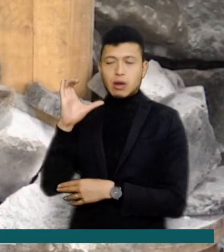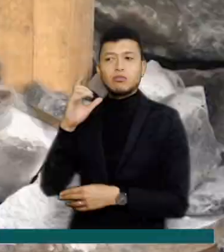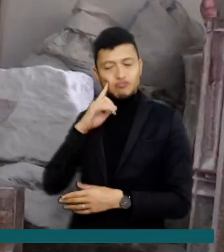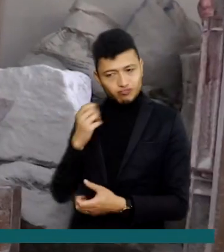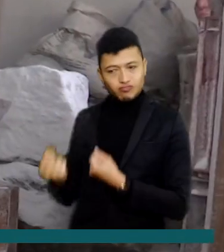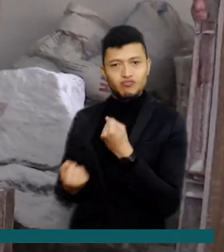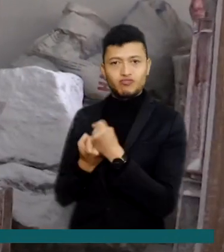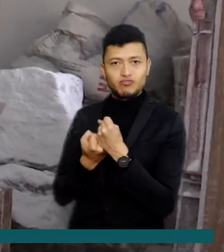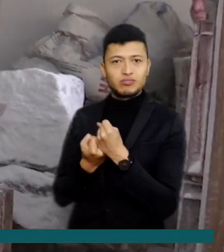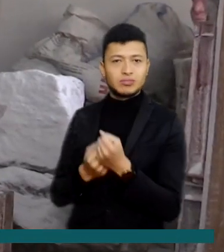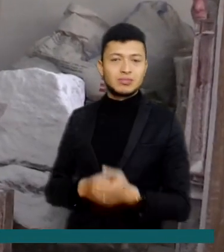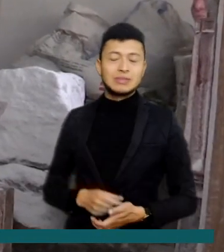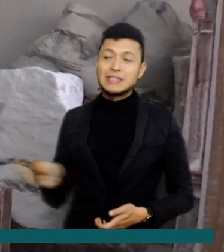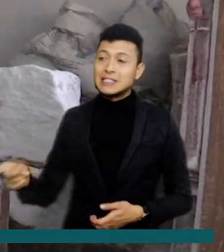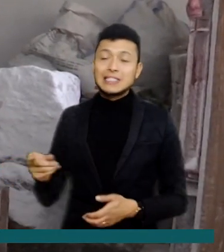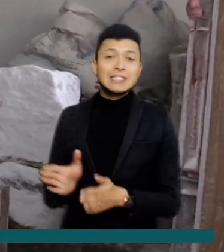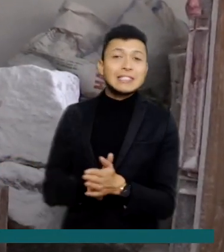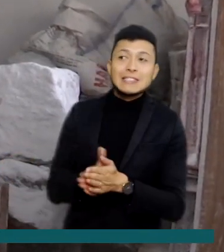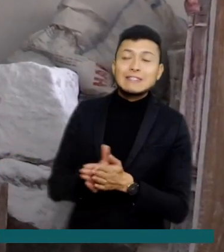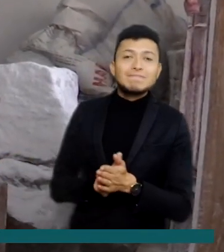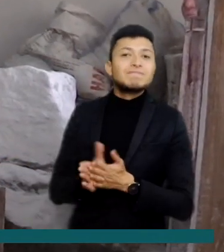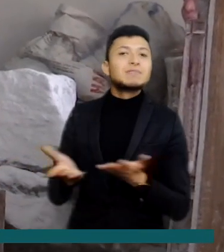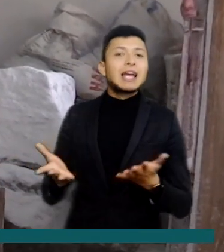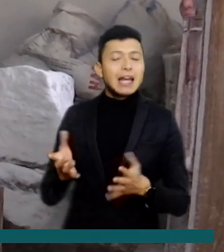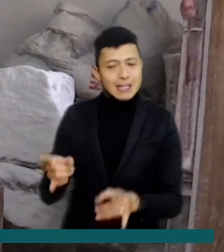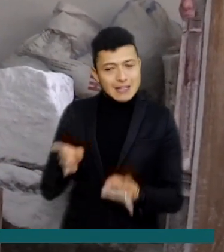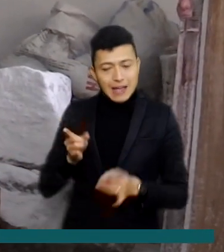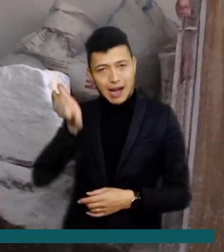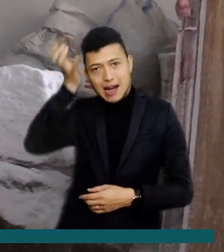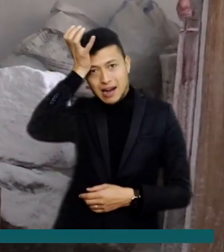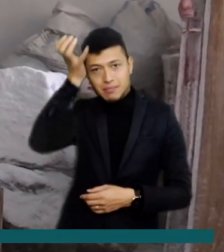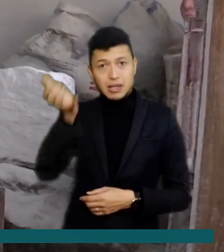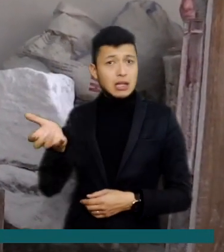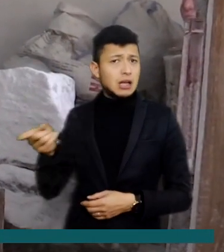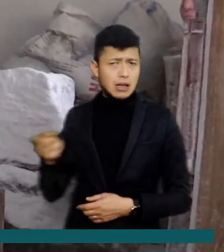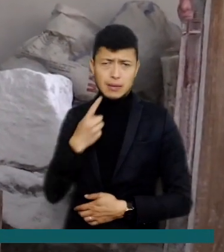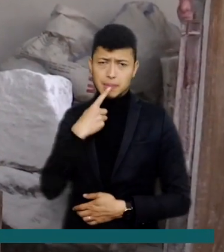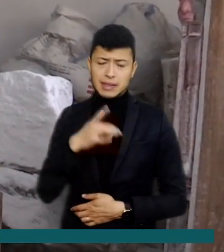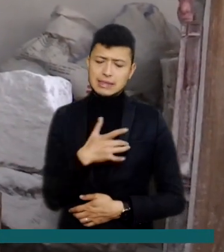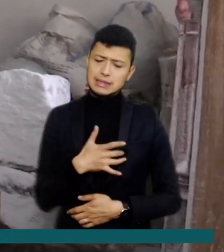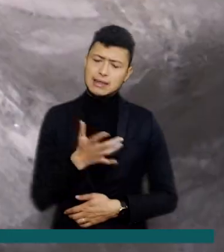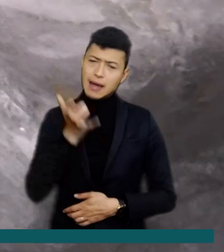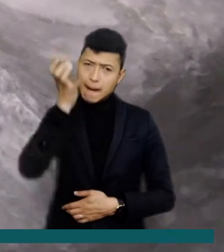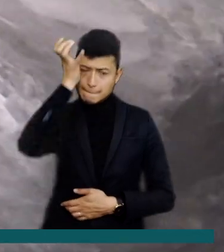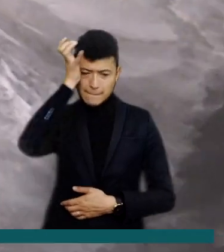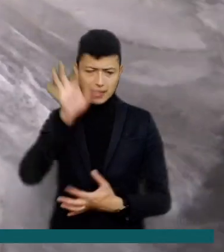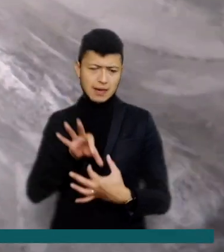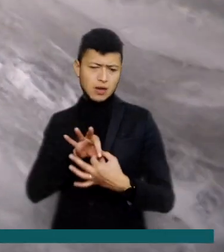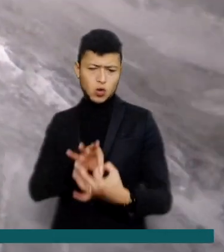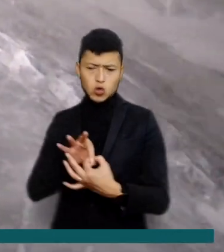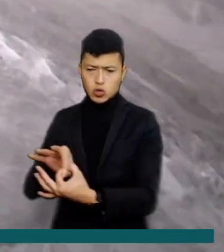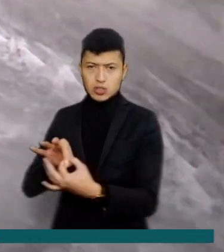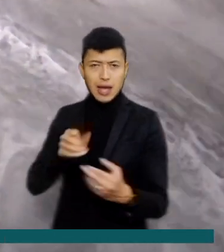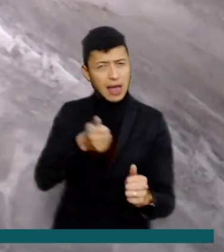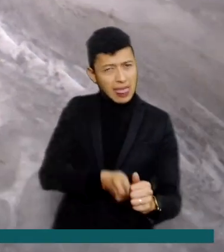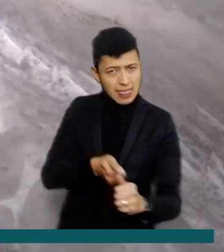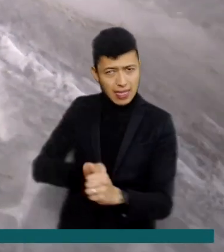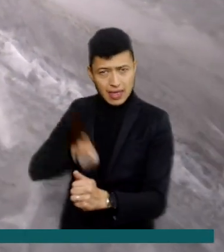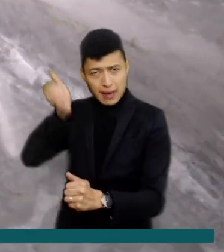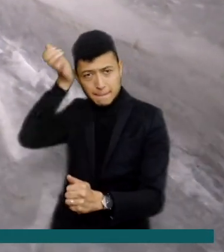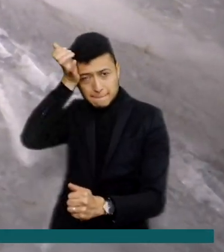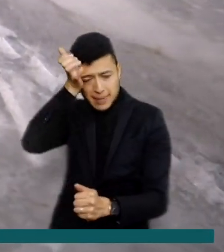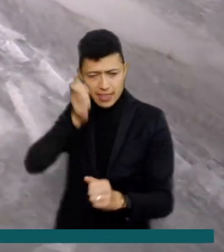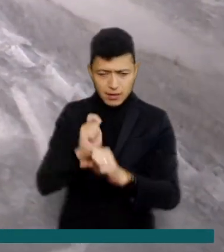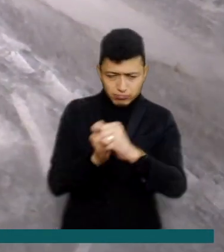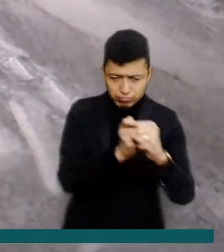creído en nosotros. Su inspiración es la piedra. Suena algo extraño, pero Ronnie siente que tiene una conexión directa con cada roca que